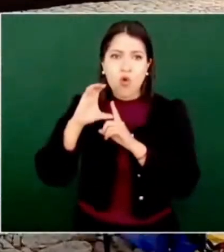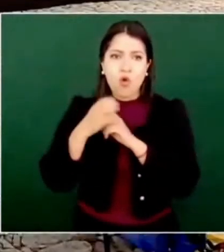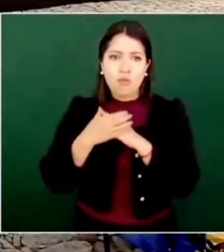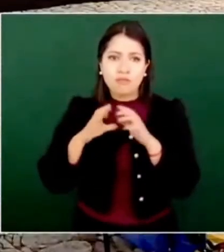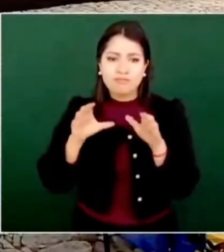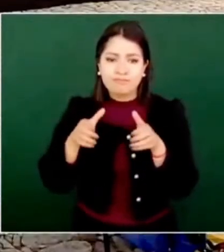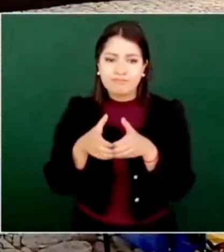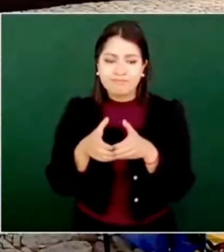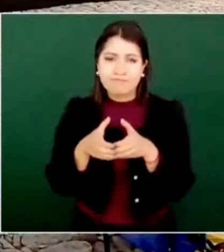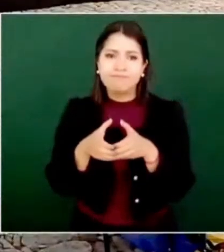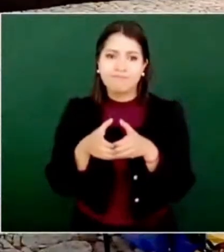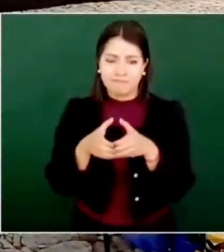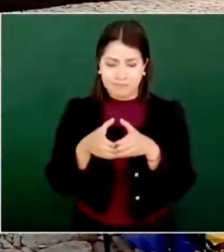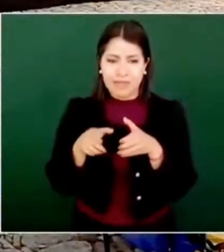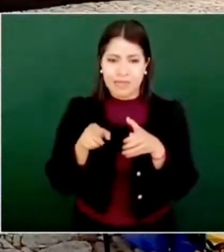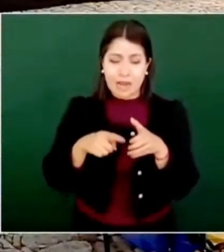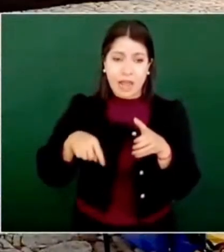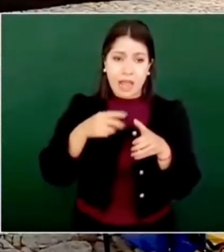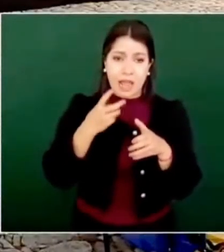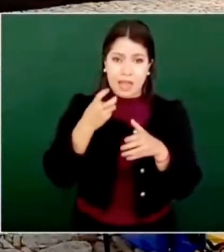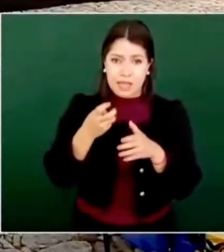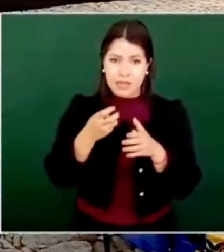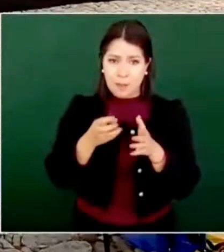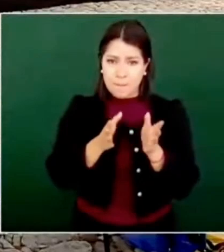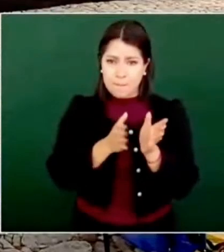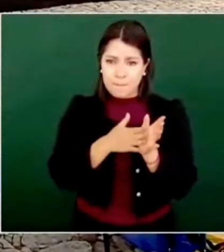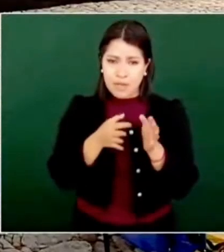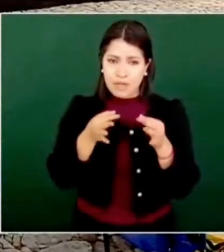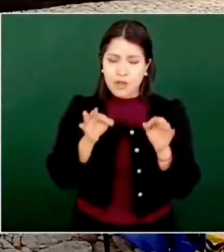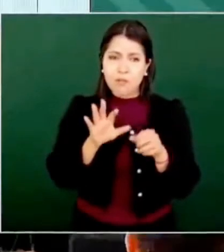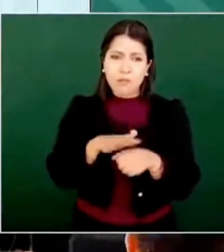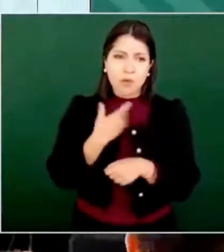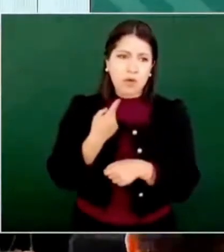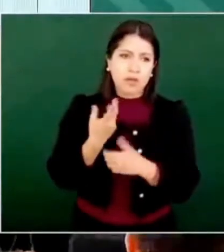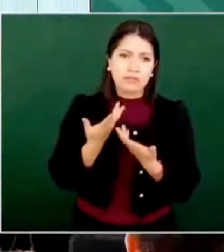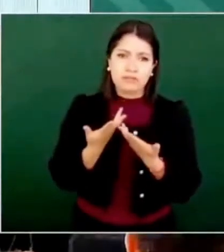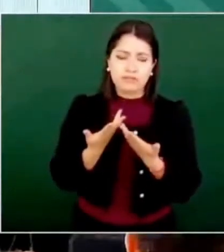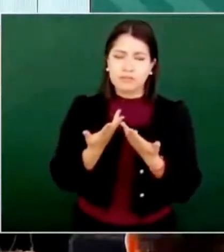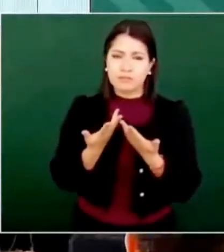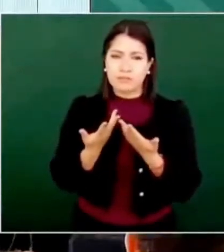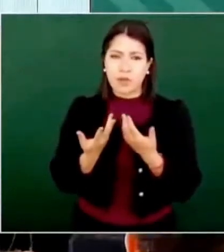Hay un adendum a este documento porque no habían incluido